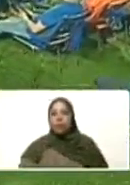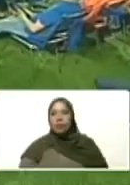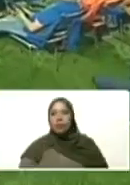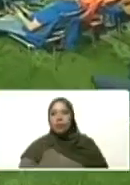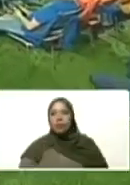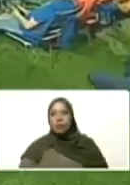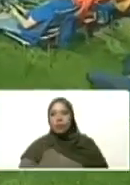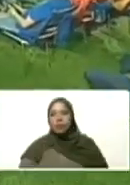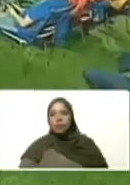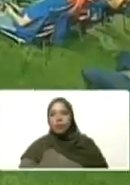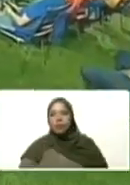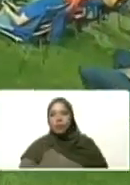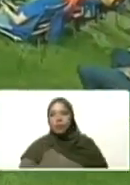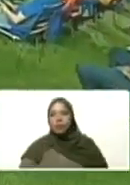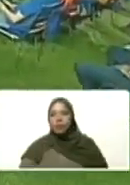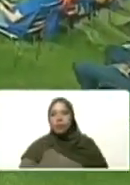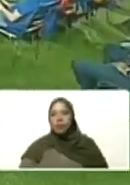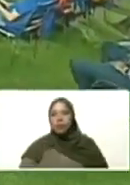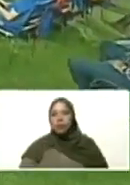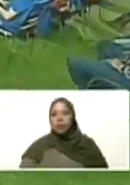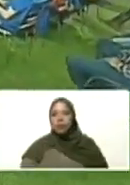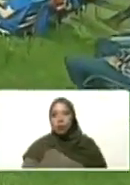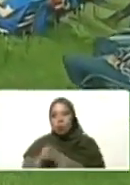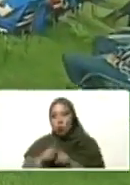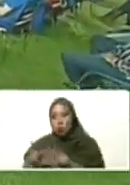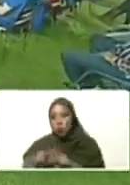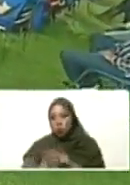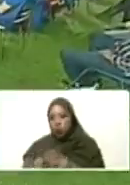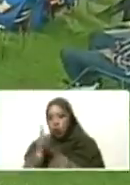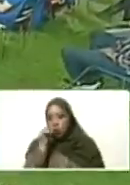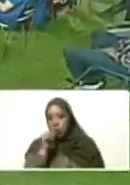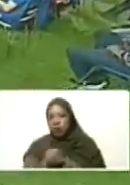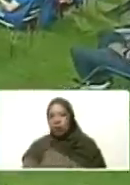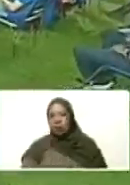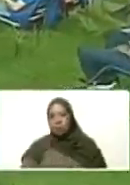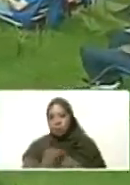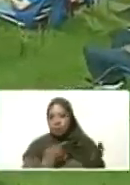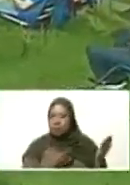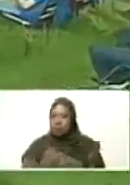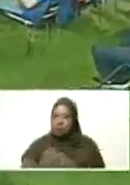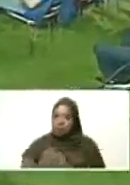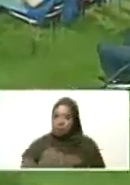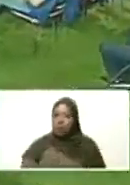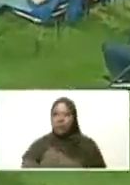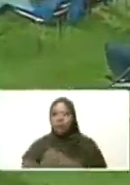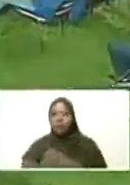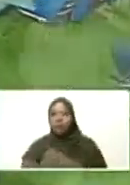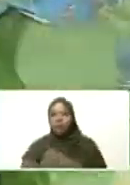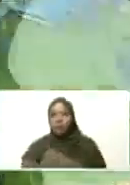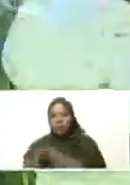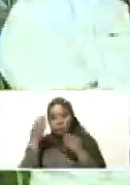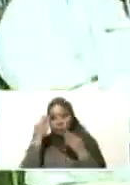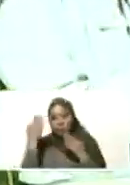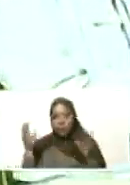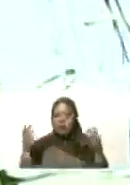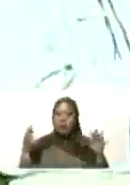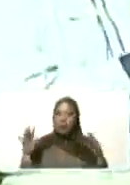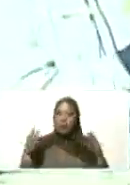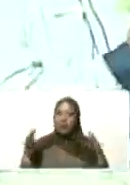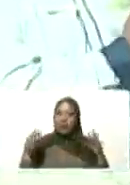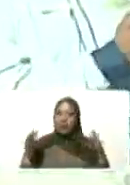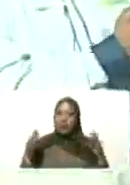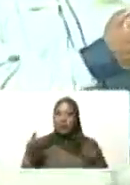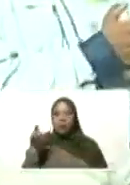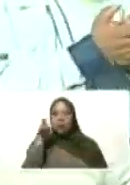Iván Galván, Fran Rodríguez y Gustavo Planchar. Bienvenidos, pues. Mi saludo afectuoso para todos,